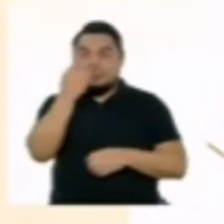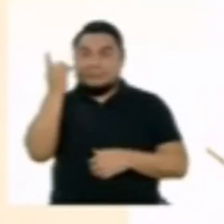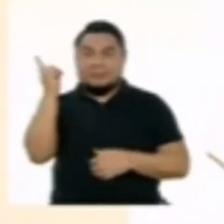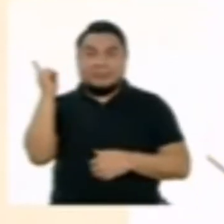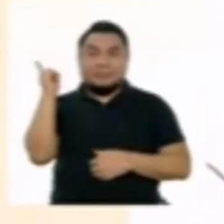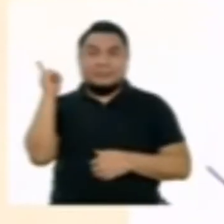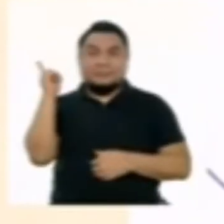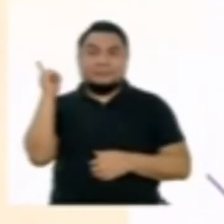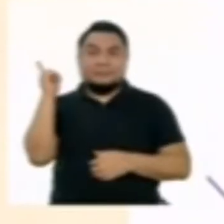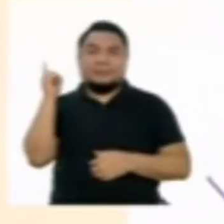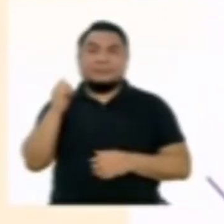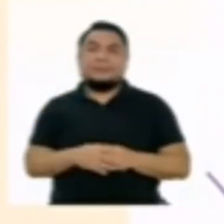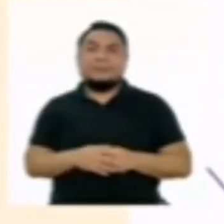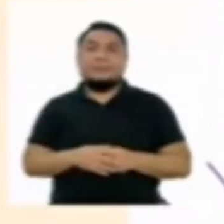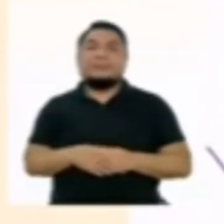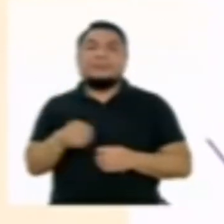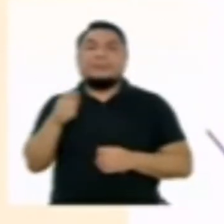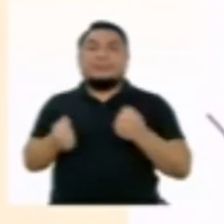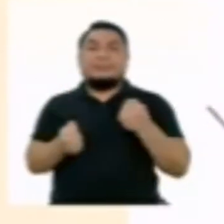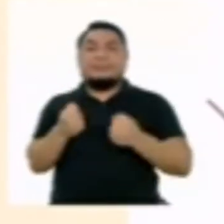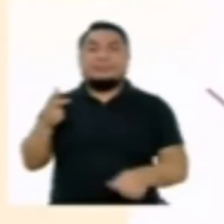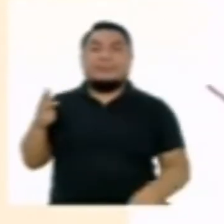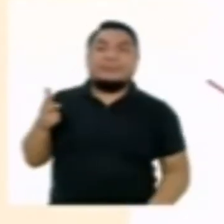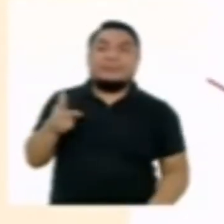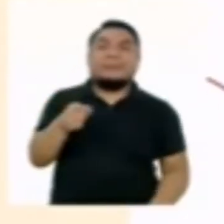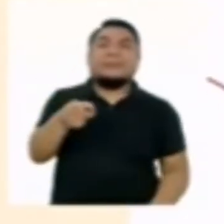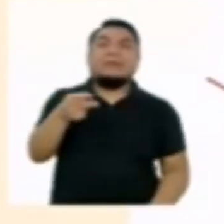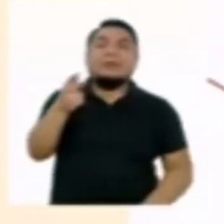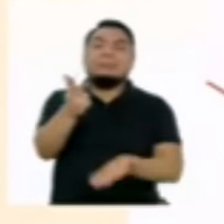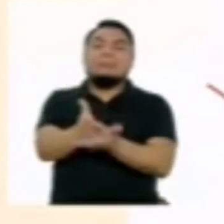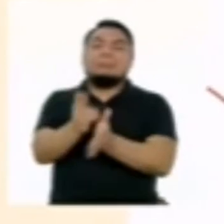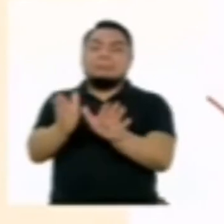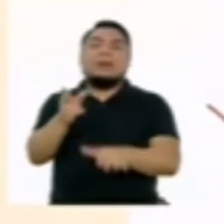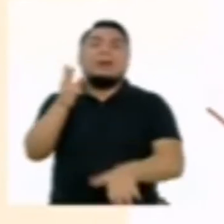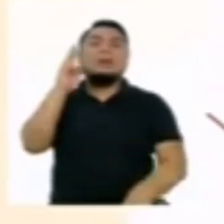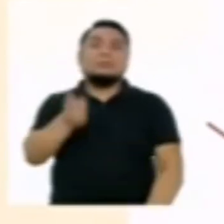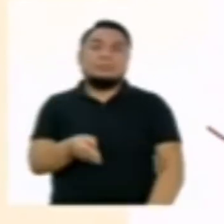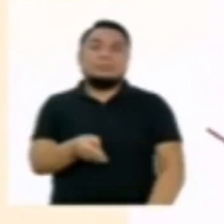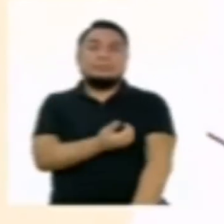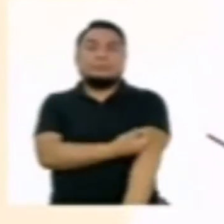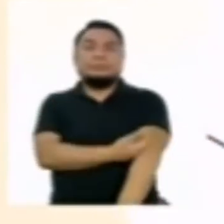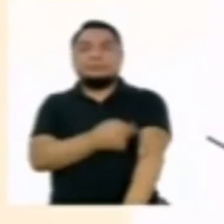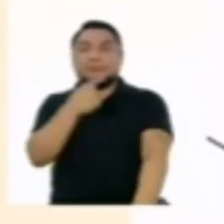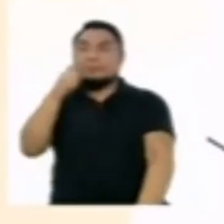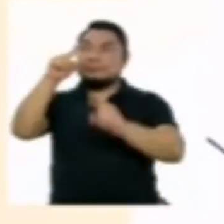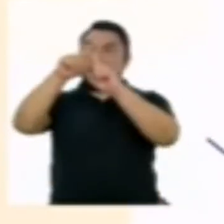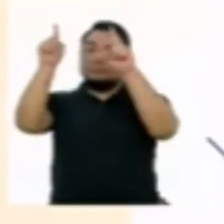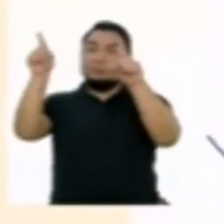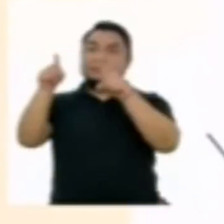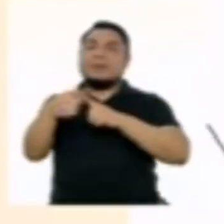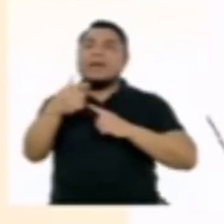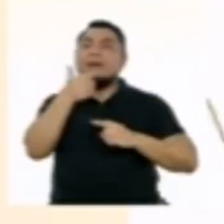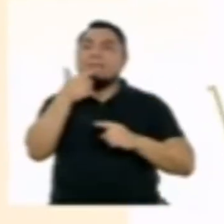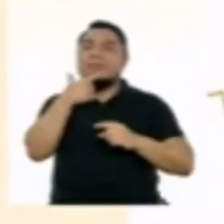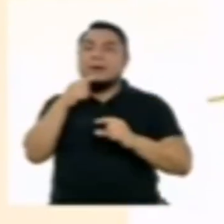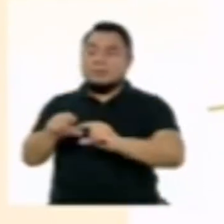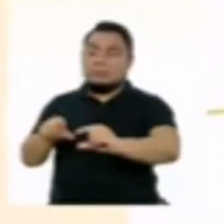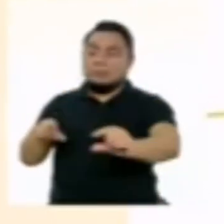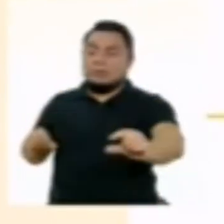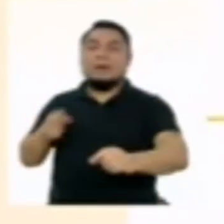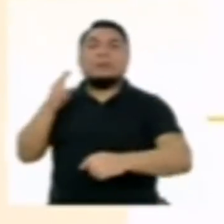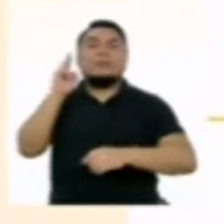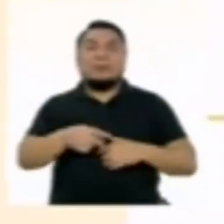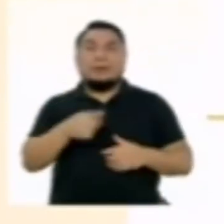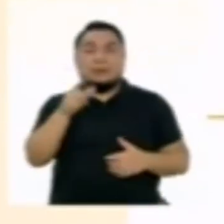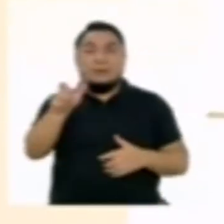problema. El auto está estacionado en zona prohibida. Lo sabemos por el sardinel amarillo en la vereda. Observa